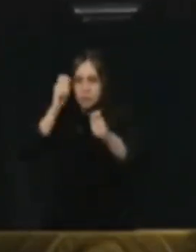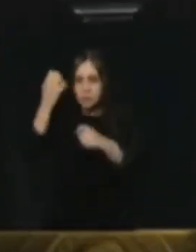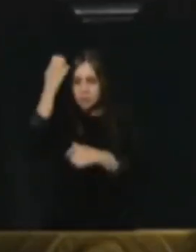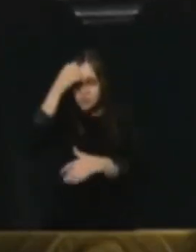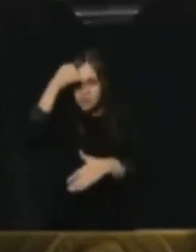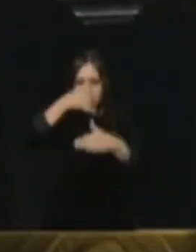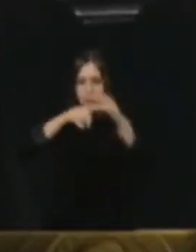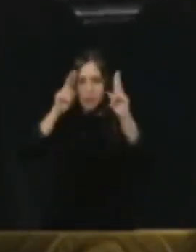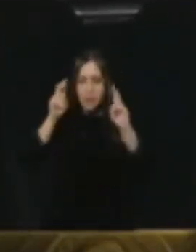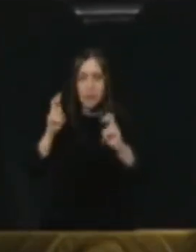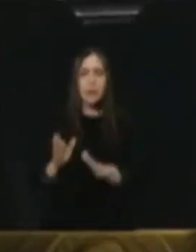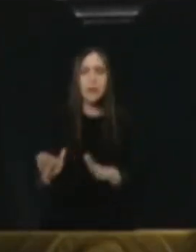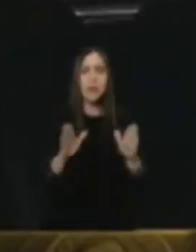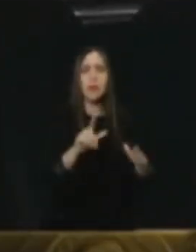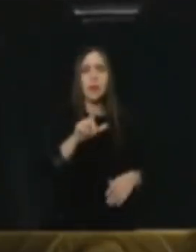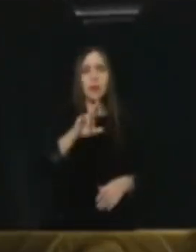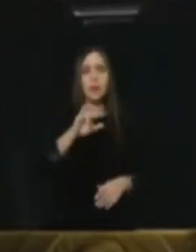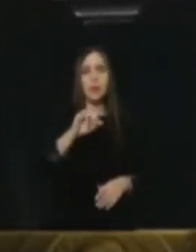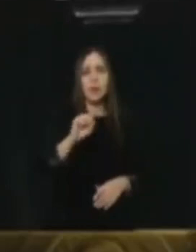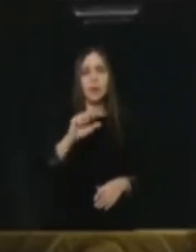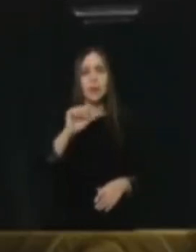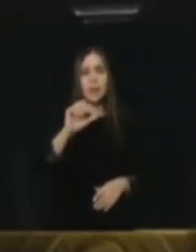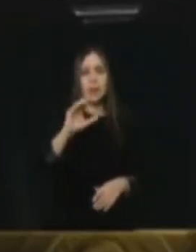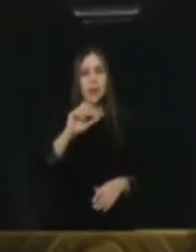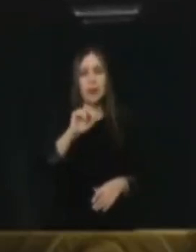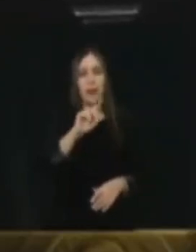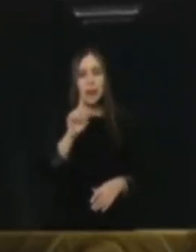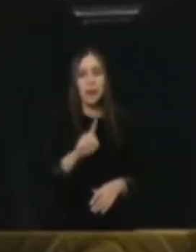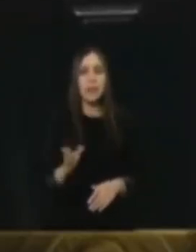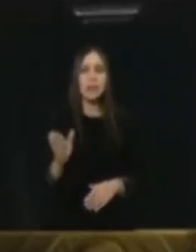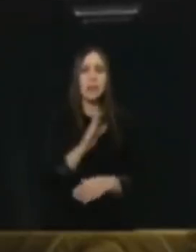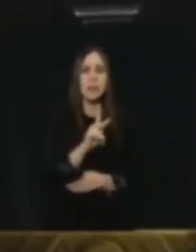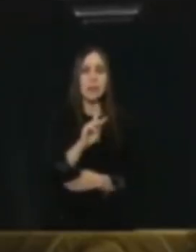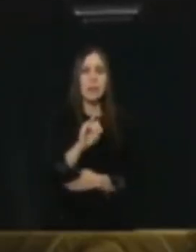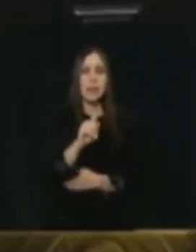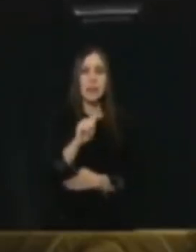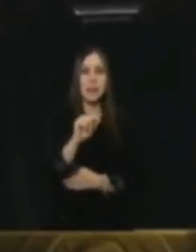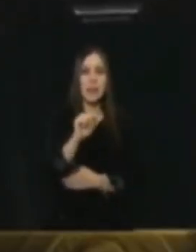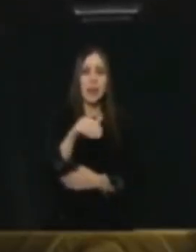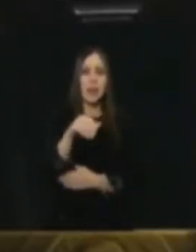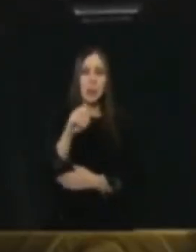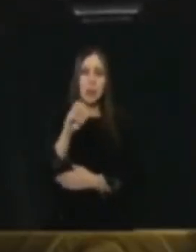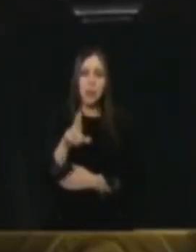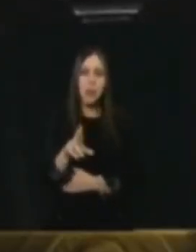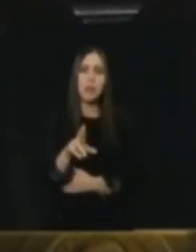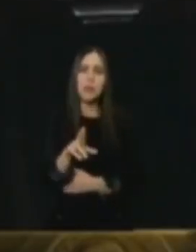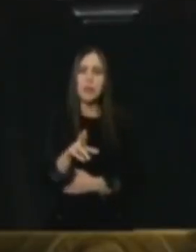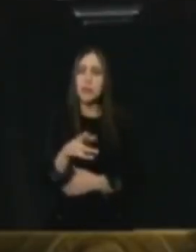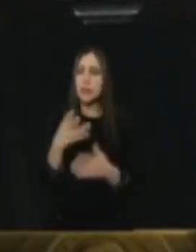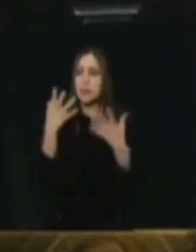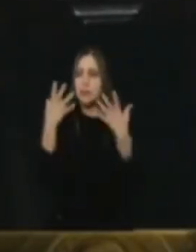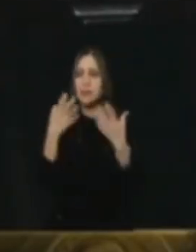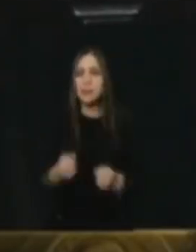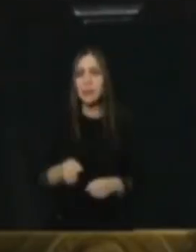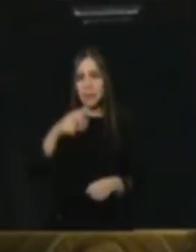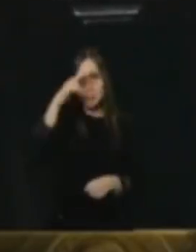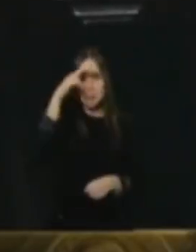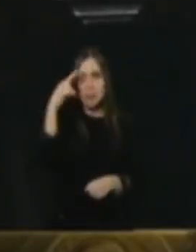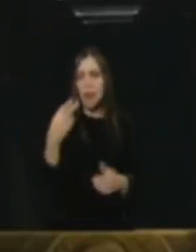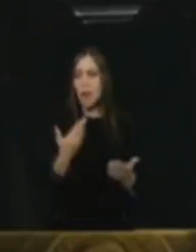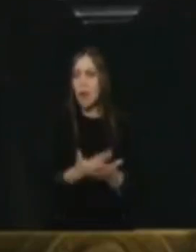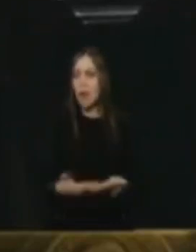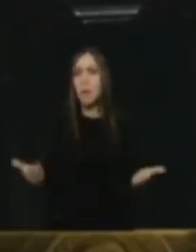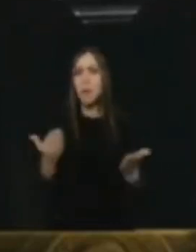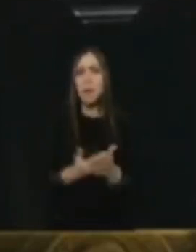Luis Alcaraz, a Pitamor, a tantos mexicanos hoy olvidados como Juan